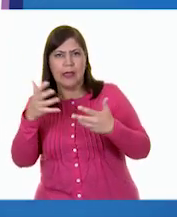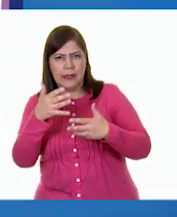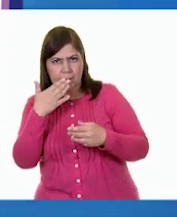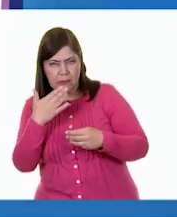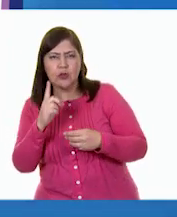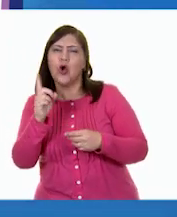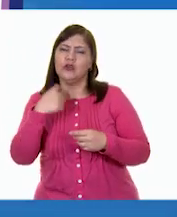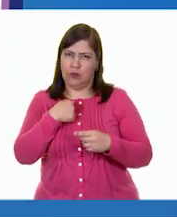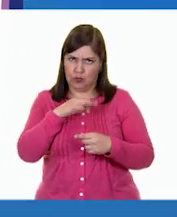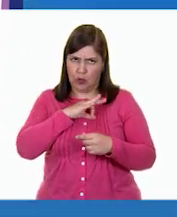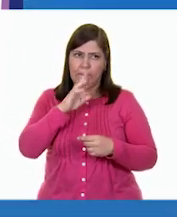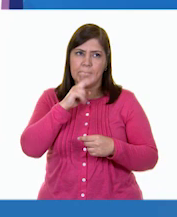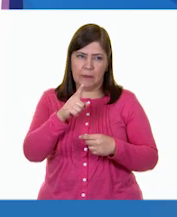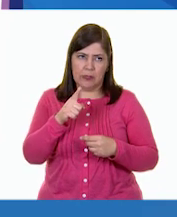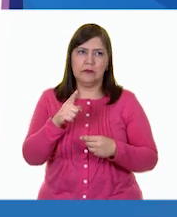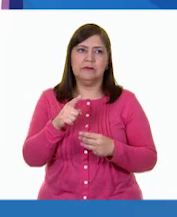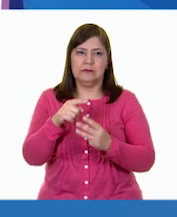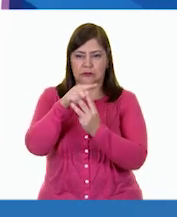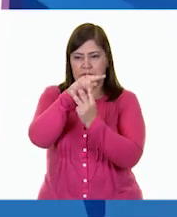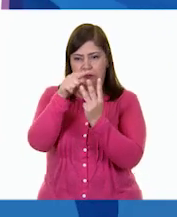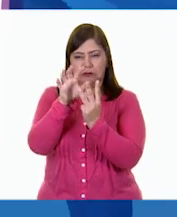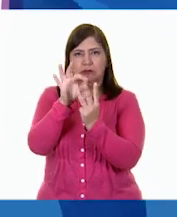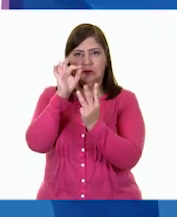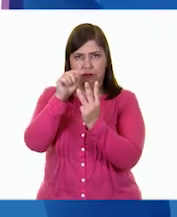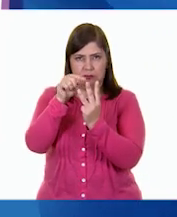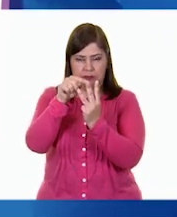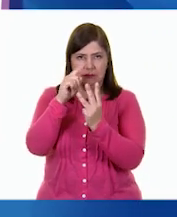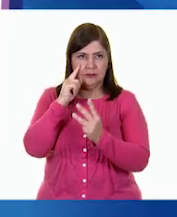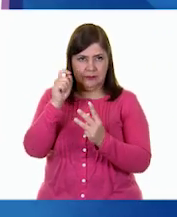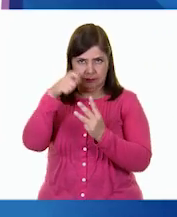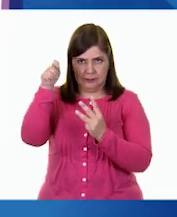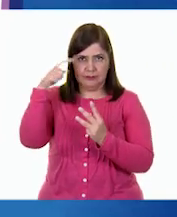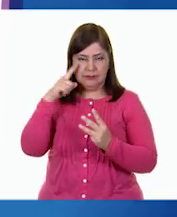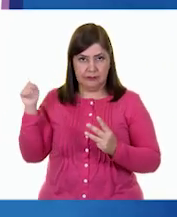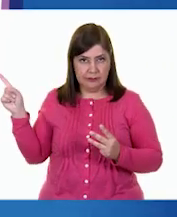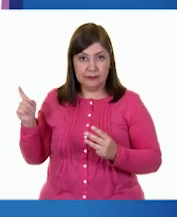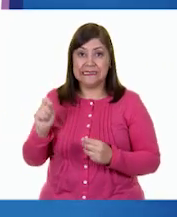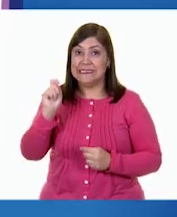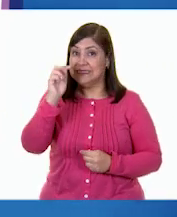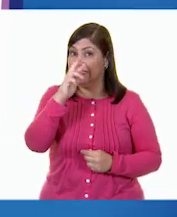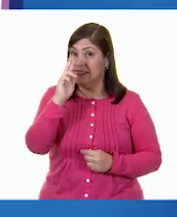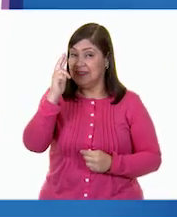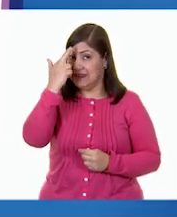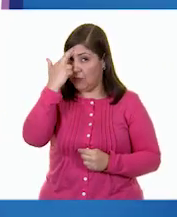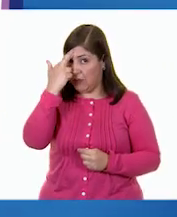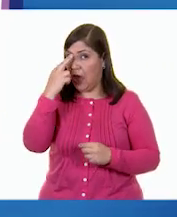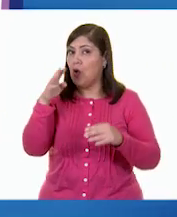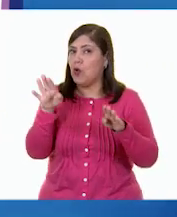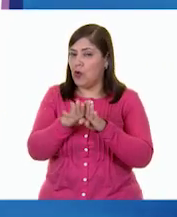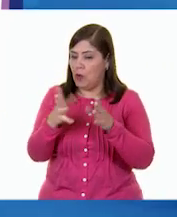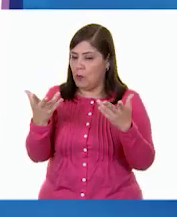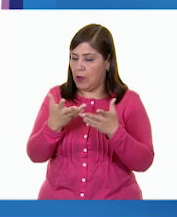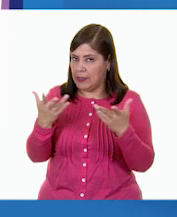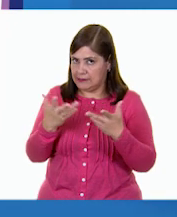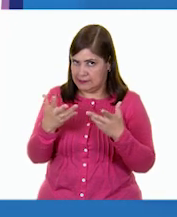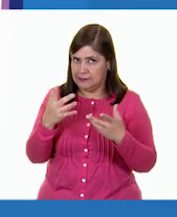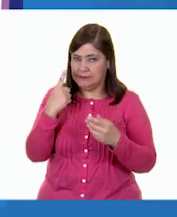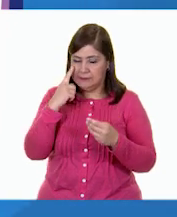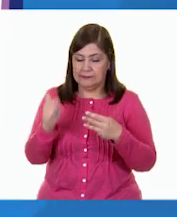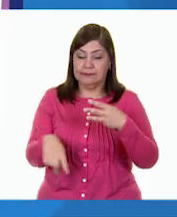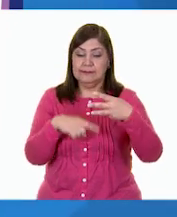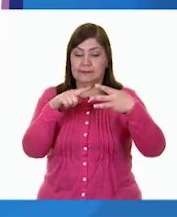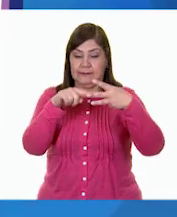mejorar. Ok. Yo creo que puedo mejorar. Ok. Palomita, recuerda poner cómo lo vas a hacer. Sí. Ok. La